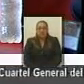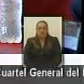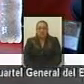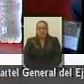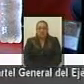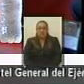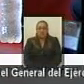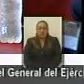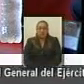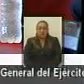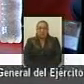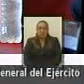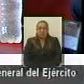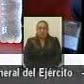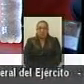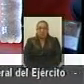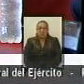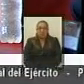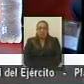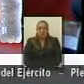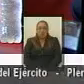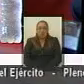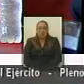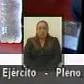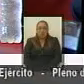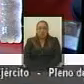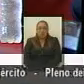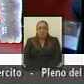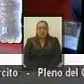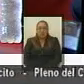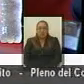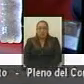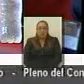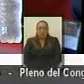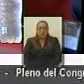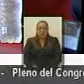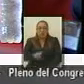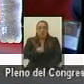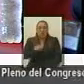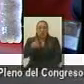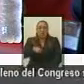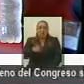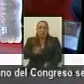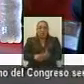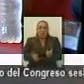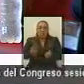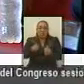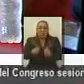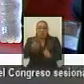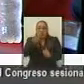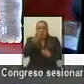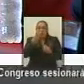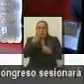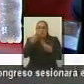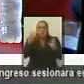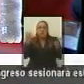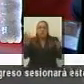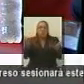Y estábamos, como según me decía el alcalde, frente a una situación en la cual veía cómo